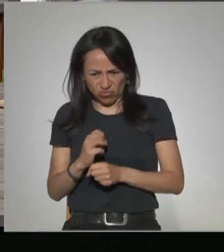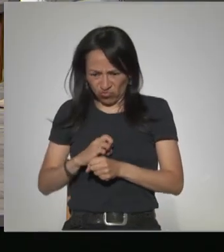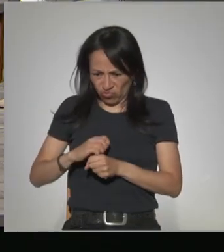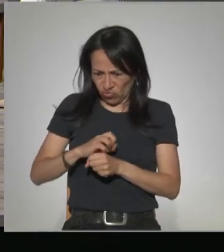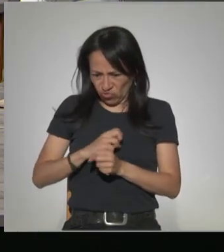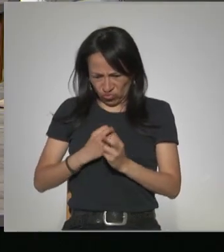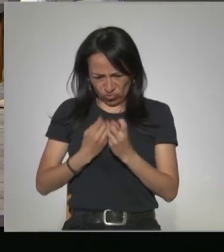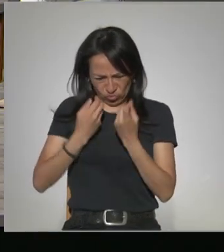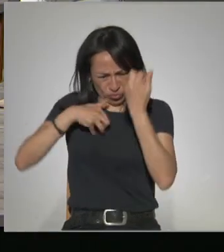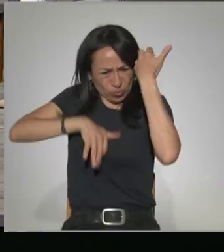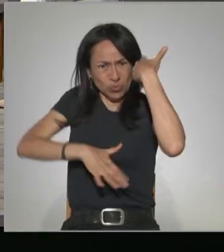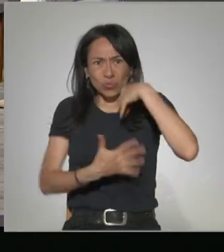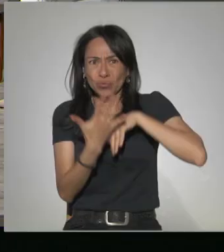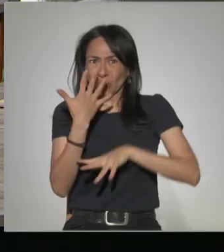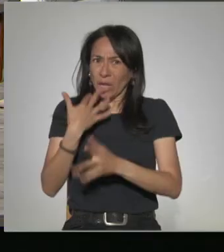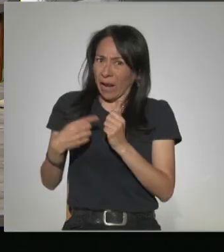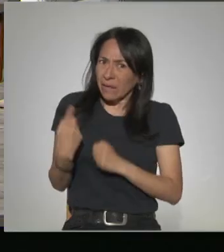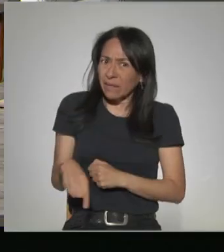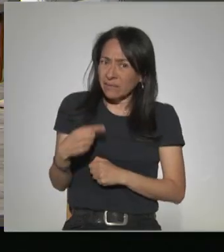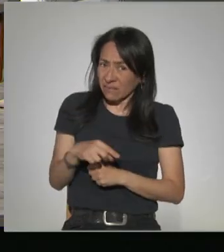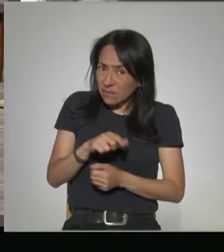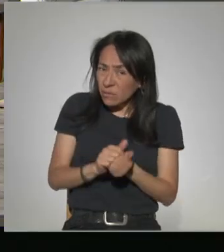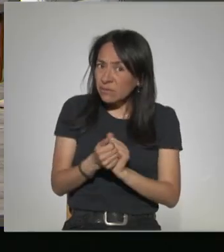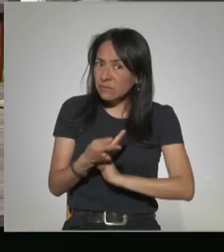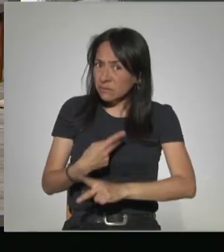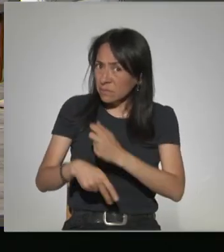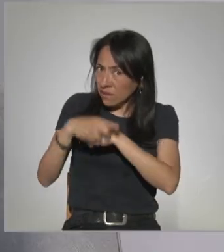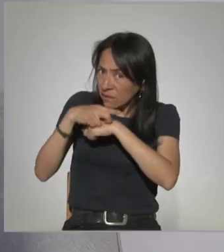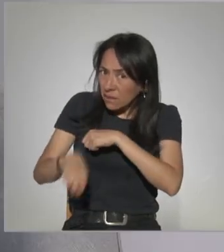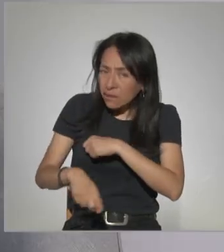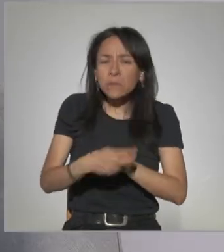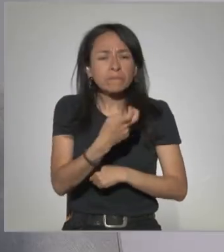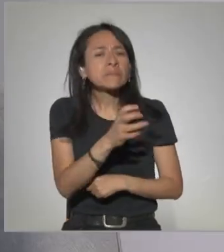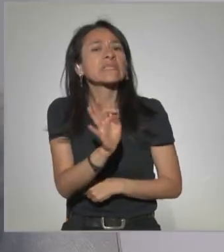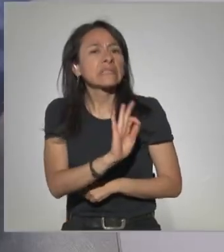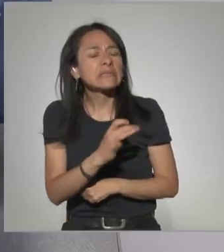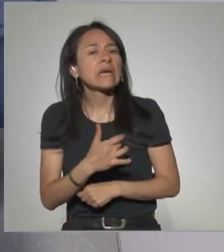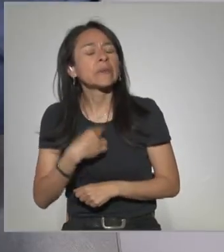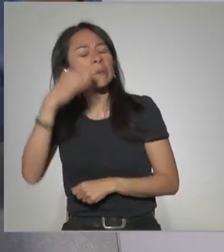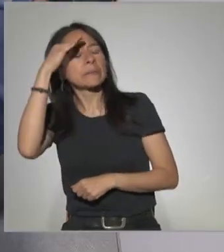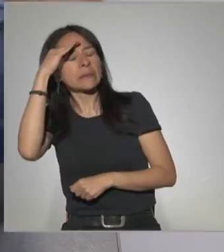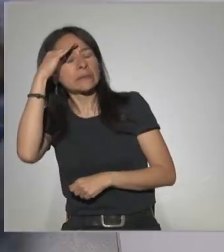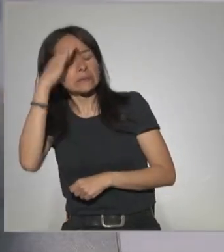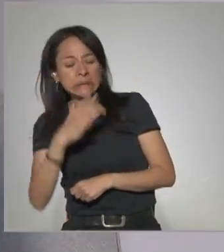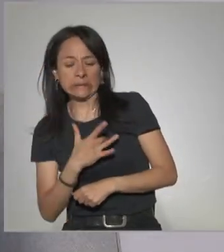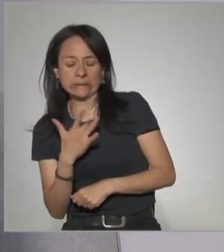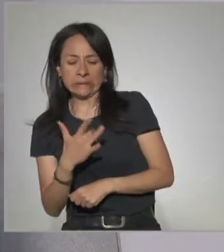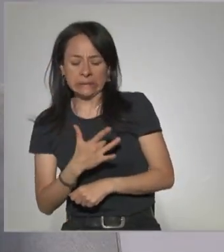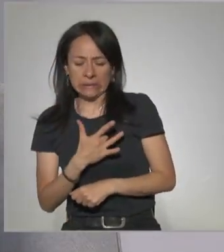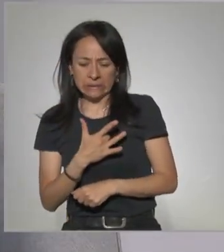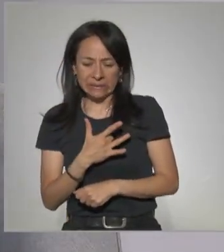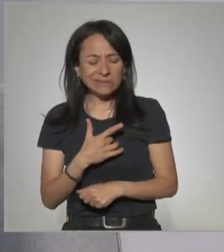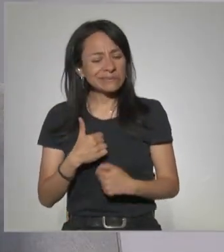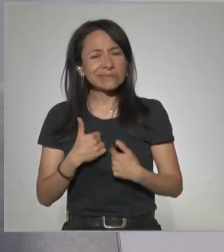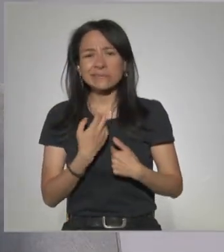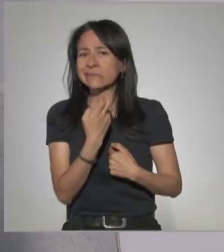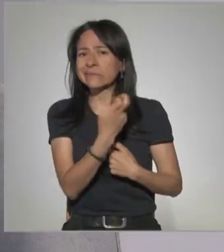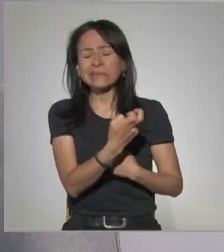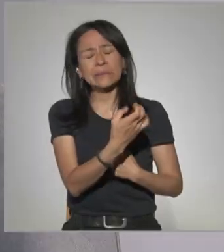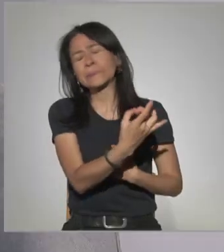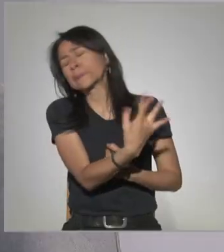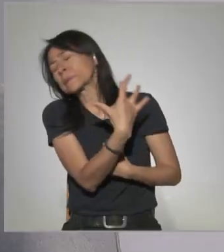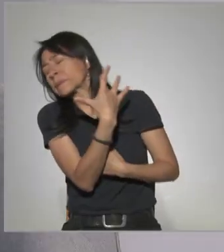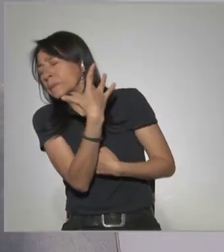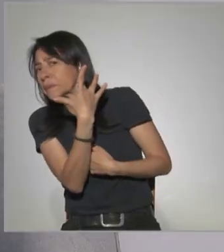hacer daño en la medida en que pensamos, percibimos que es demasiado para nosotros, ¿no? Es